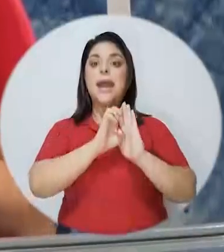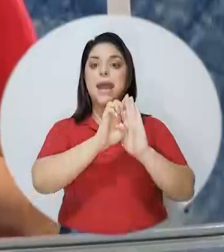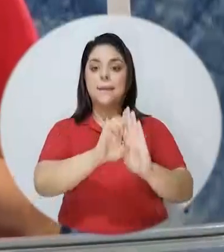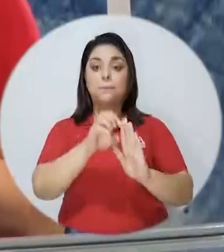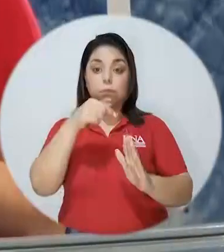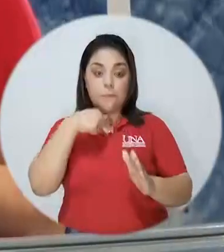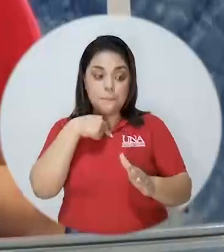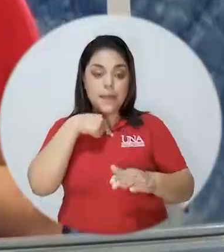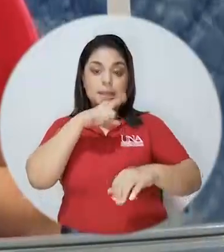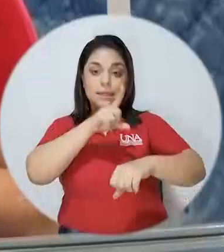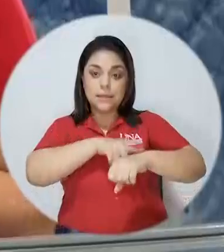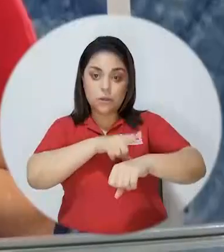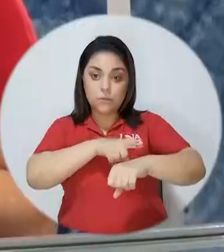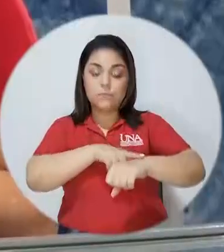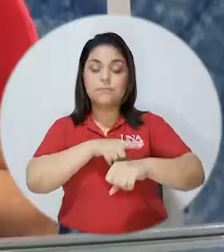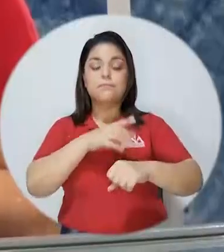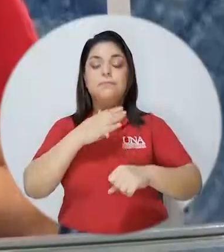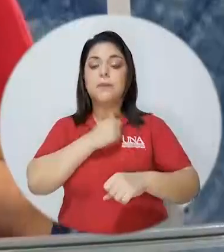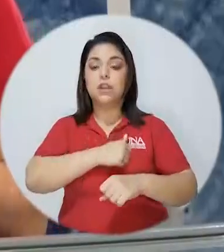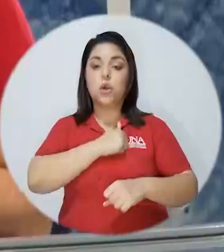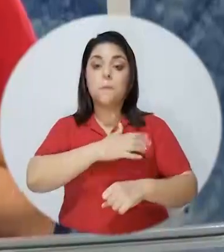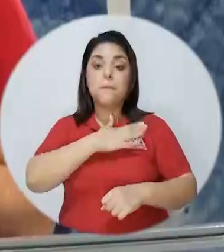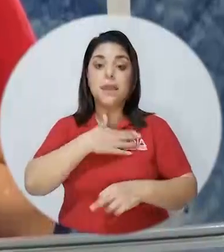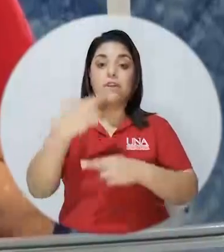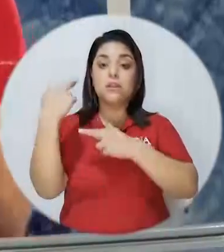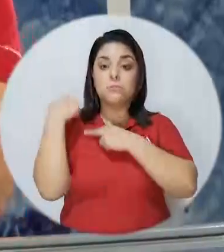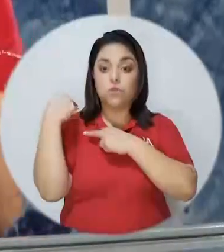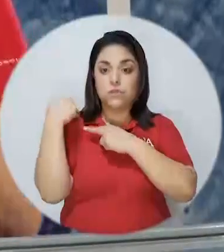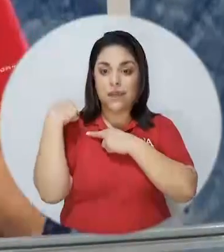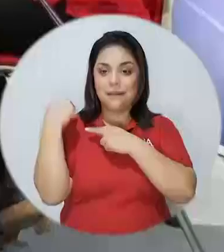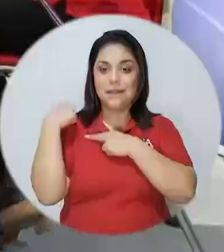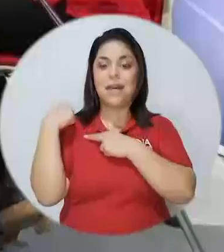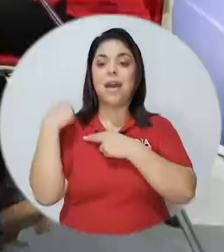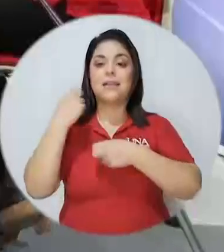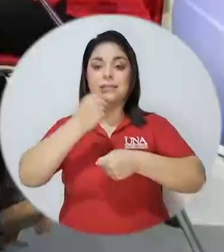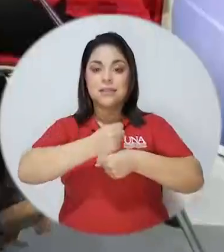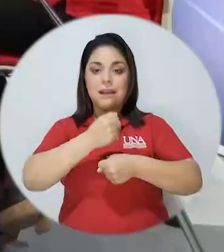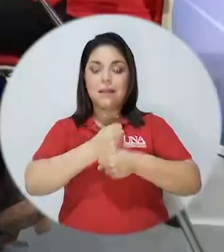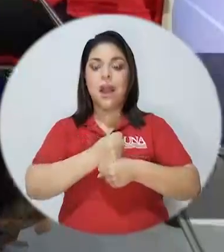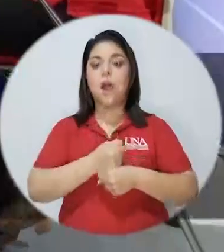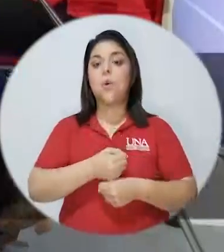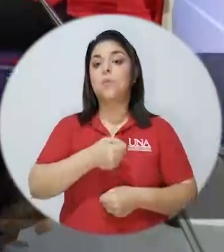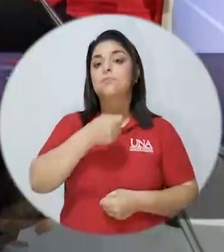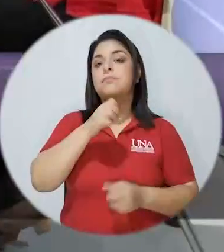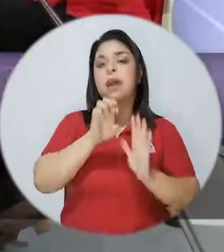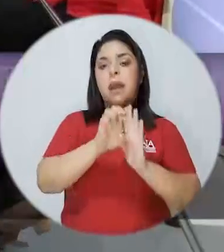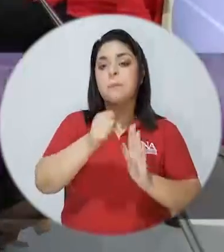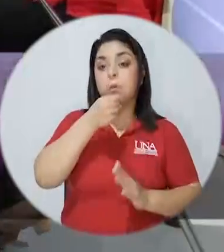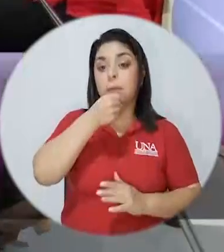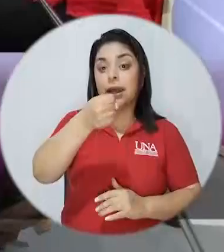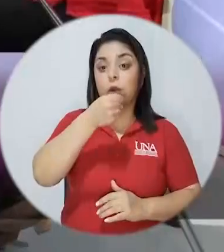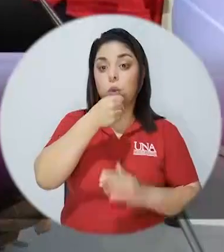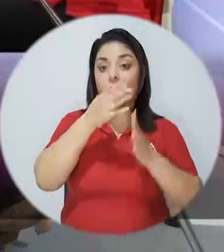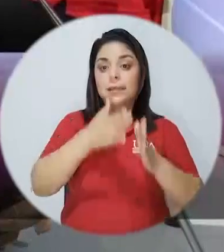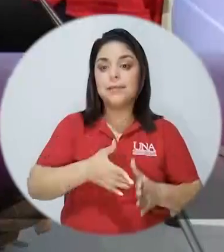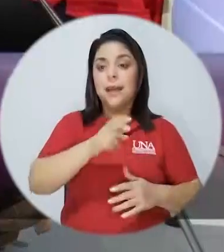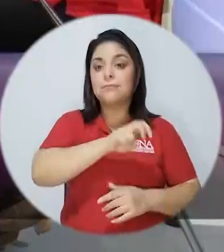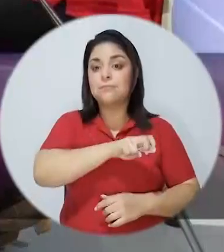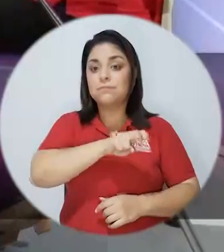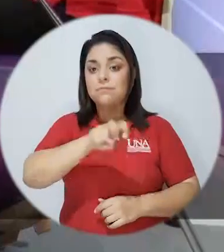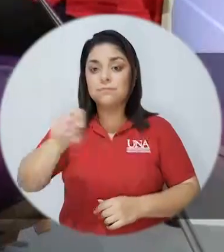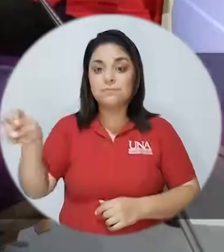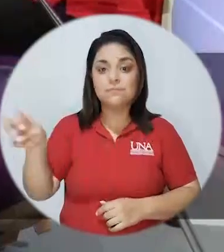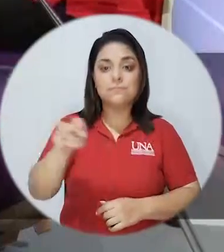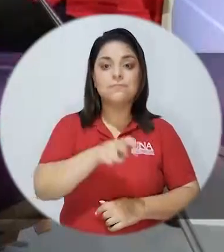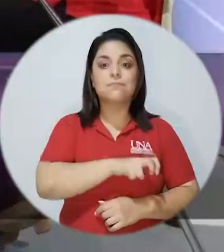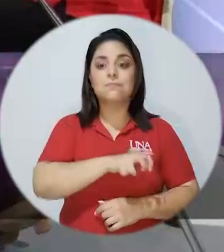que desplazarme a cierto lugar para recoger o retirar algo. Bueno, un O hay periodista. un permiso para ir a una cita Sí, o algo pero así. tiene que haber algo que lo